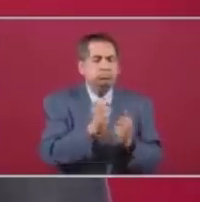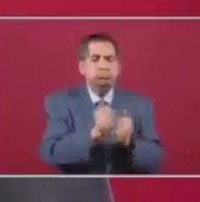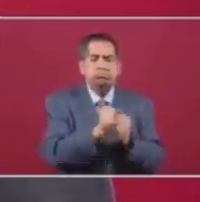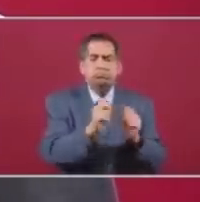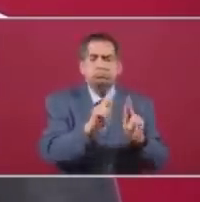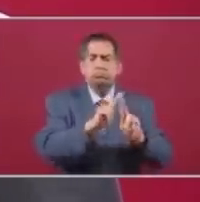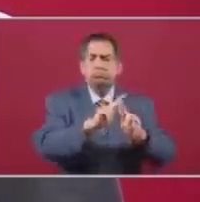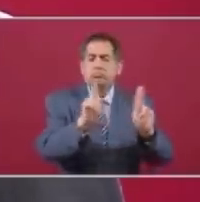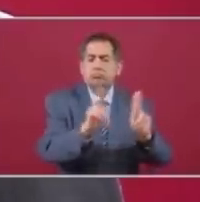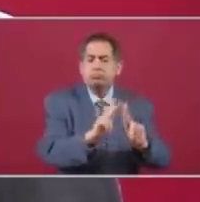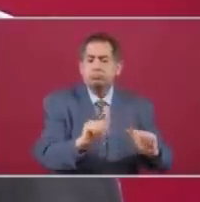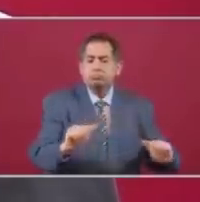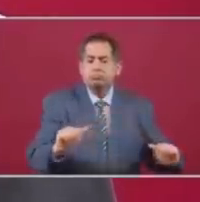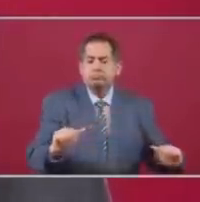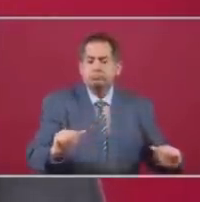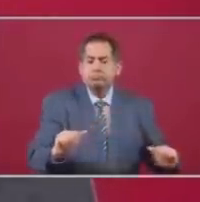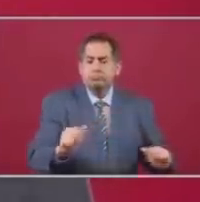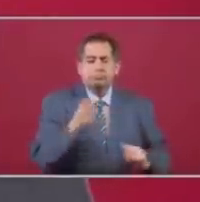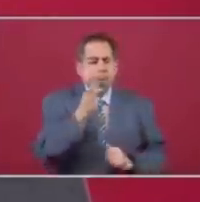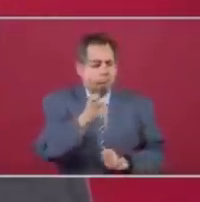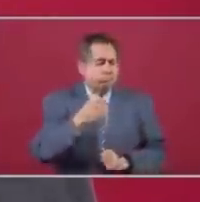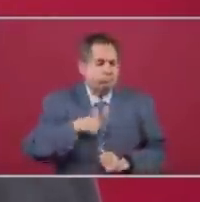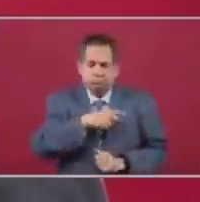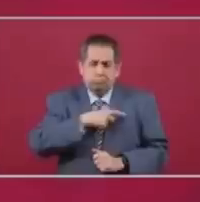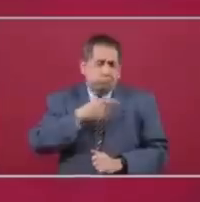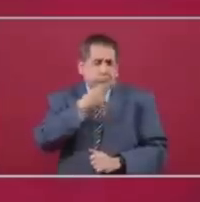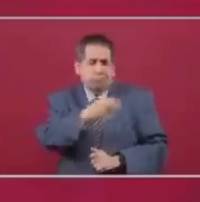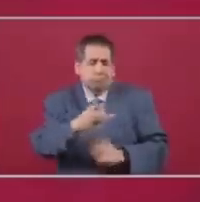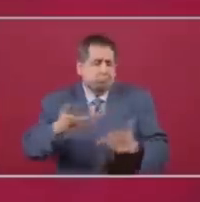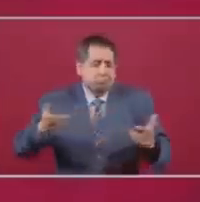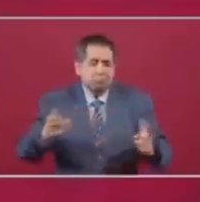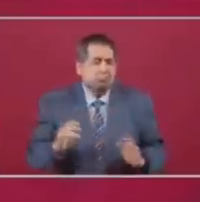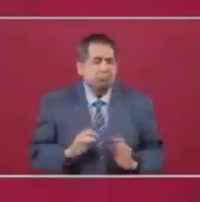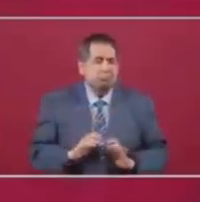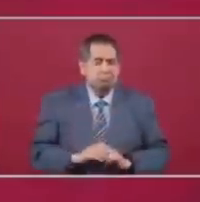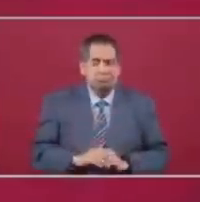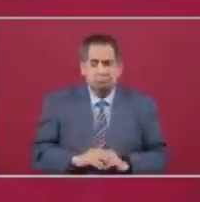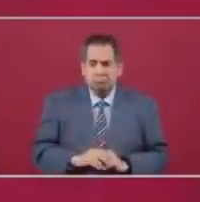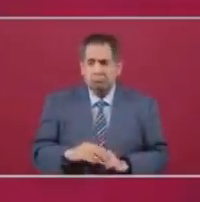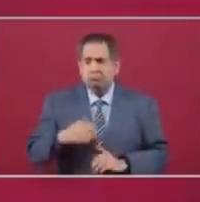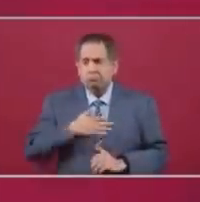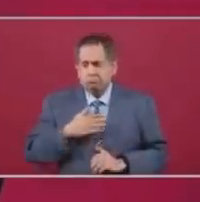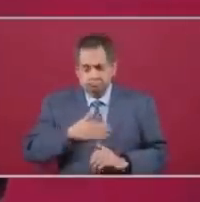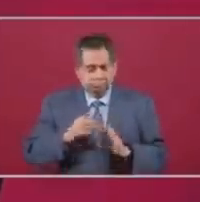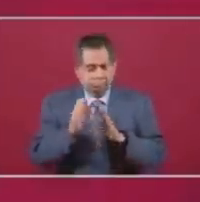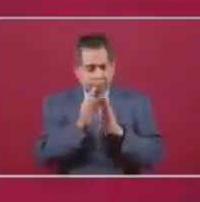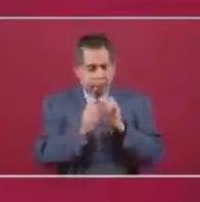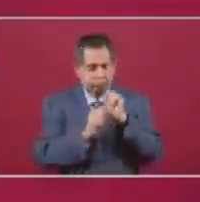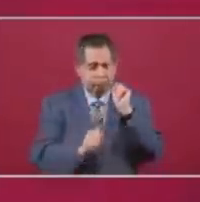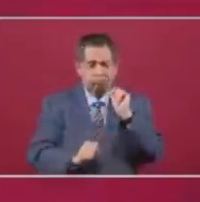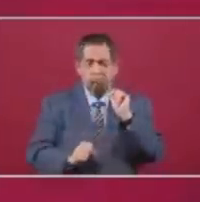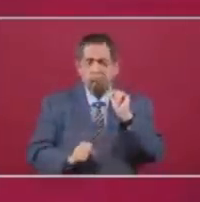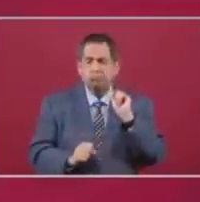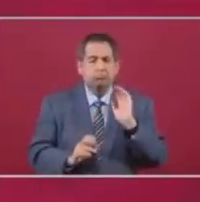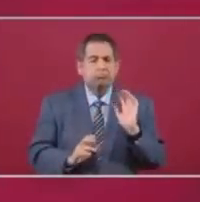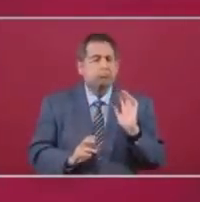pacífica. Eso sí lo puedo hacer porque nuestra Constitución habla